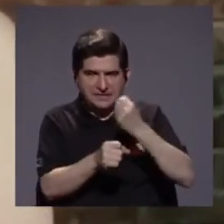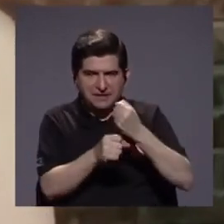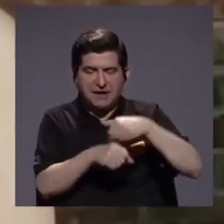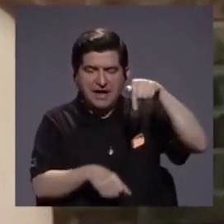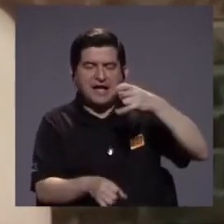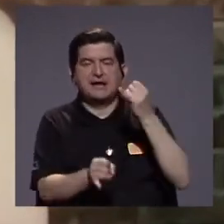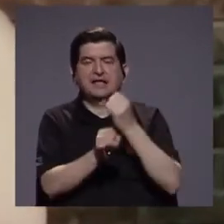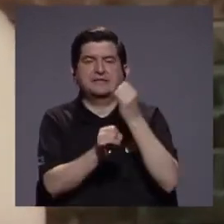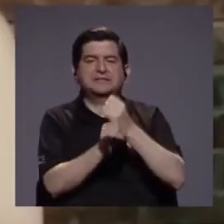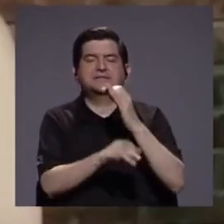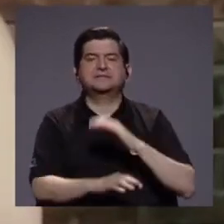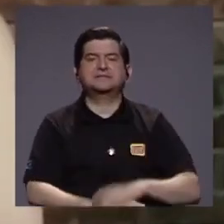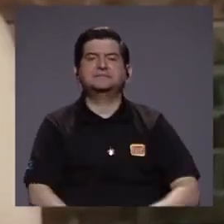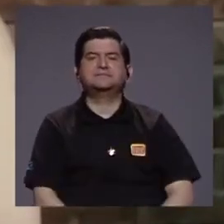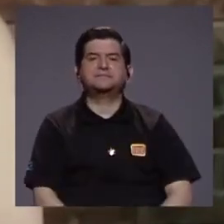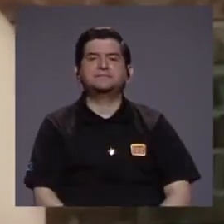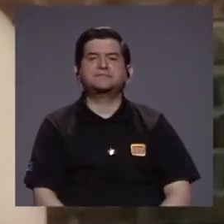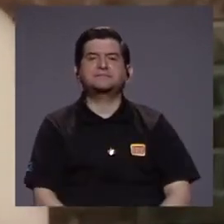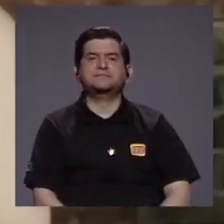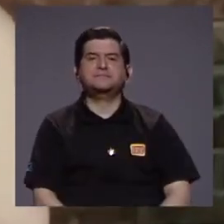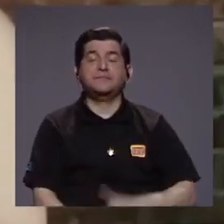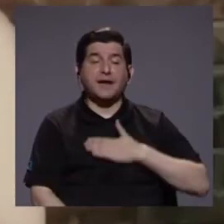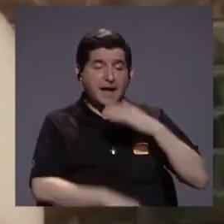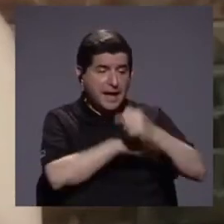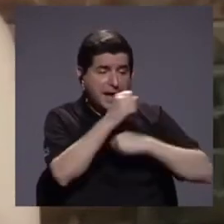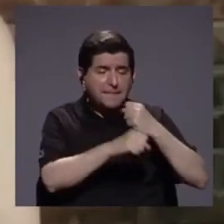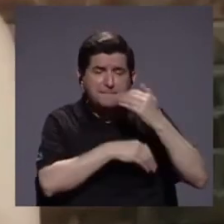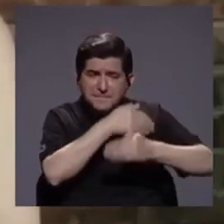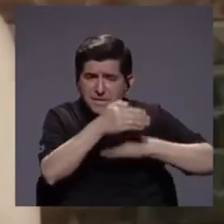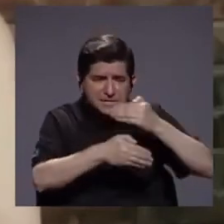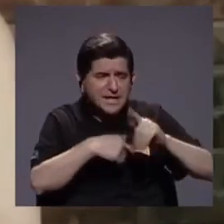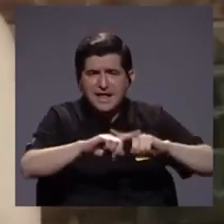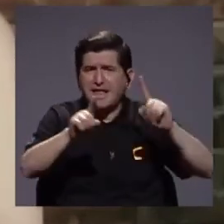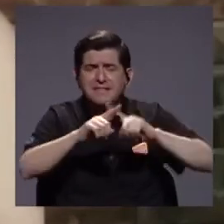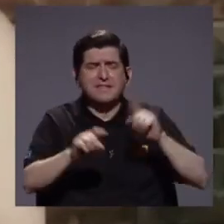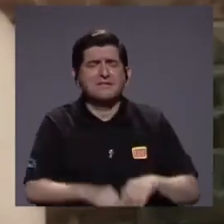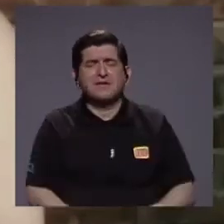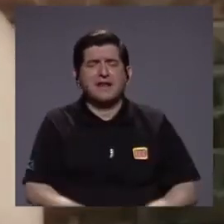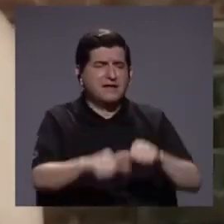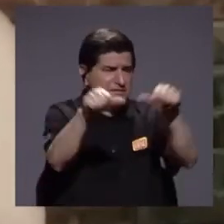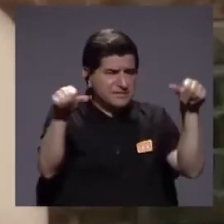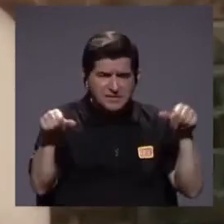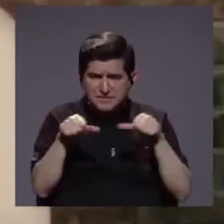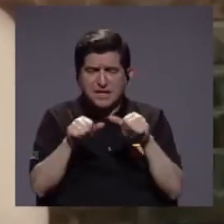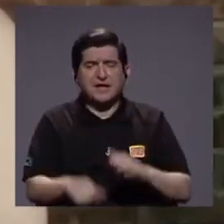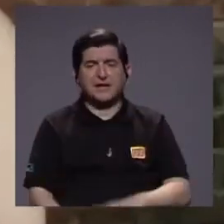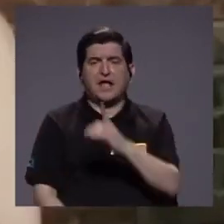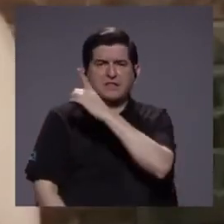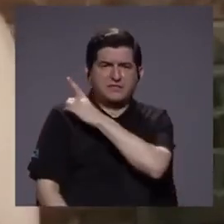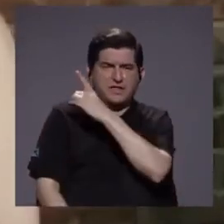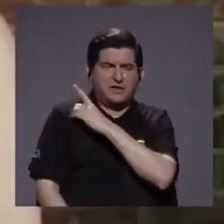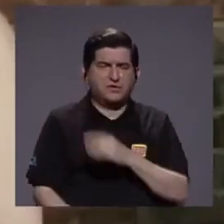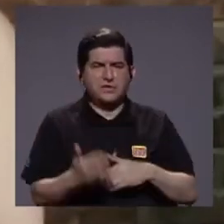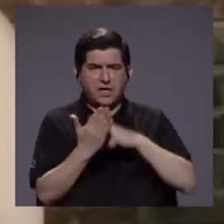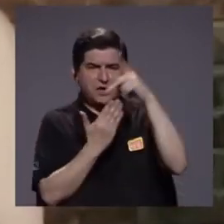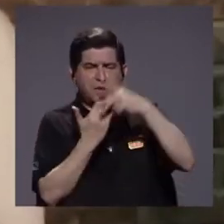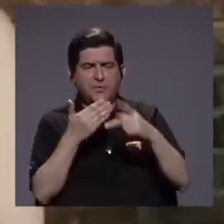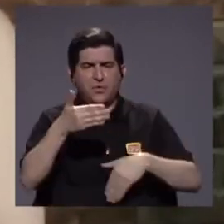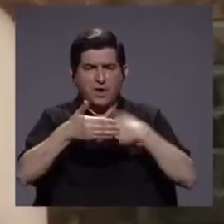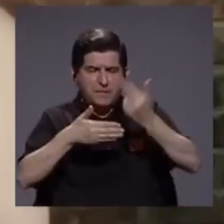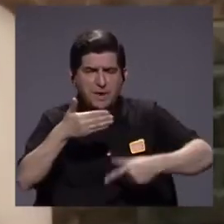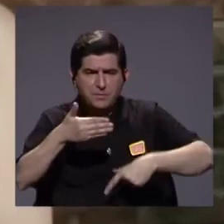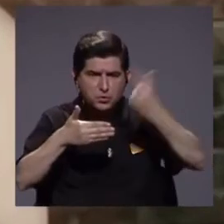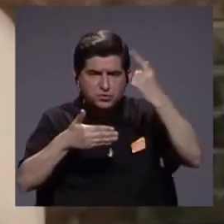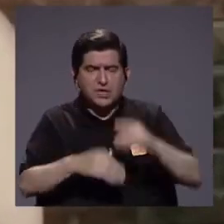esta institución. Durante mis años de gestión en diferentes instituciones, como directora de programas de posgrado